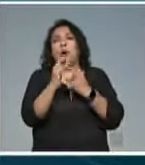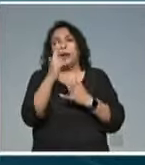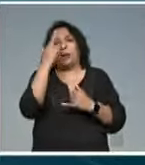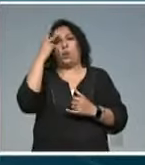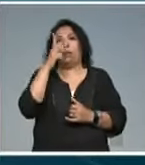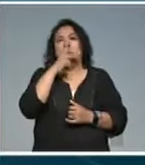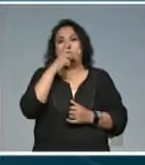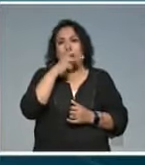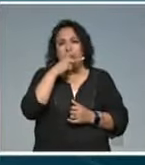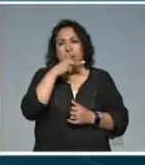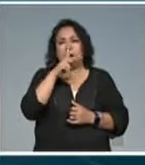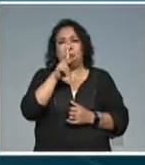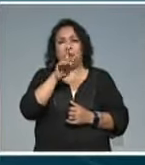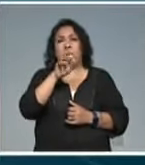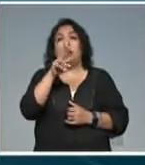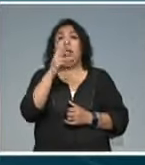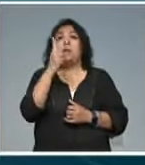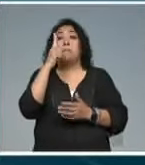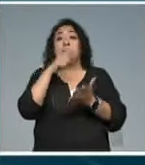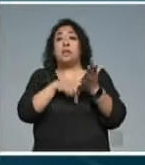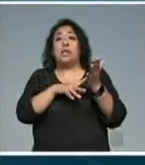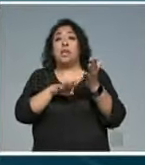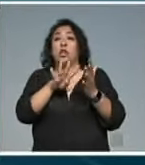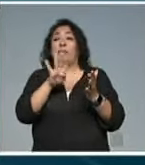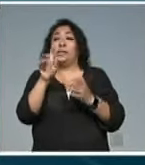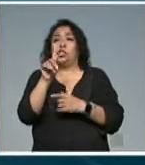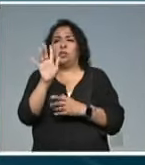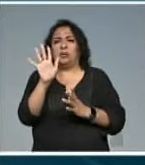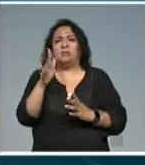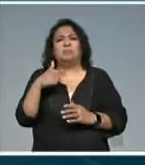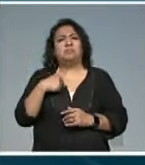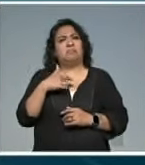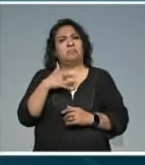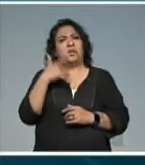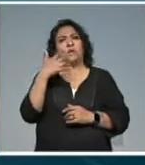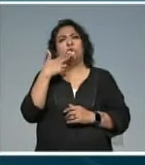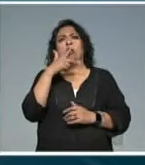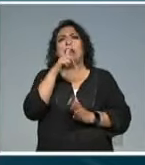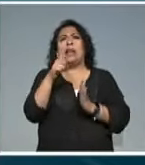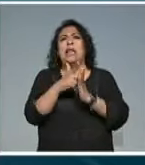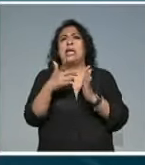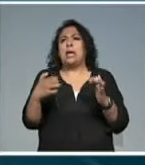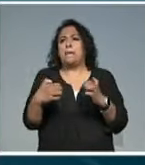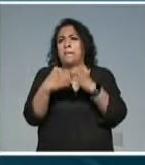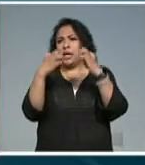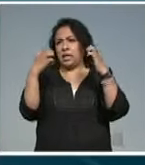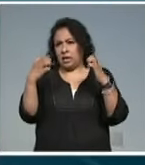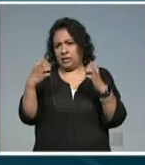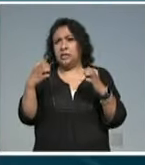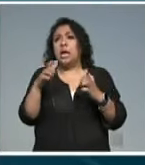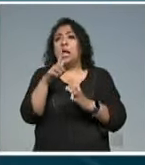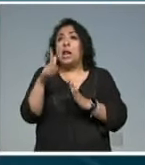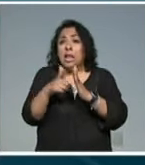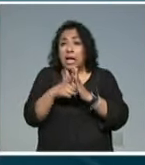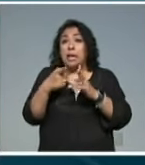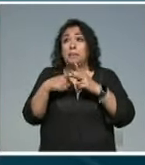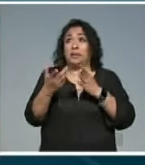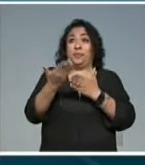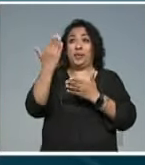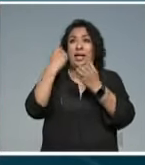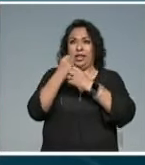padre, Pierre Trudeau, en 1970, consideró la aplicación de la ley de emergencia, una ley nacida en aquella